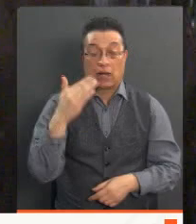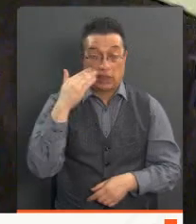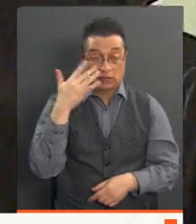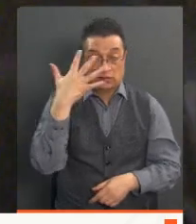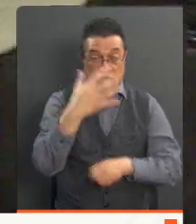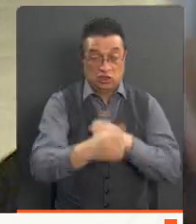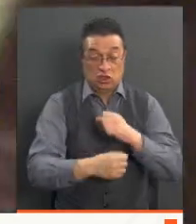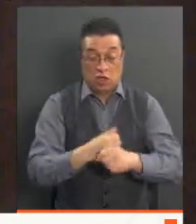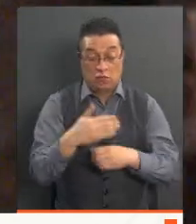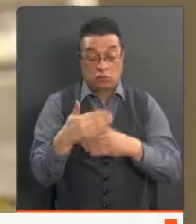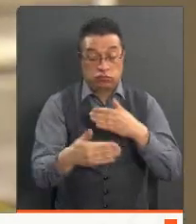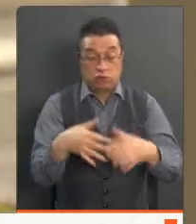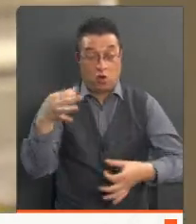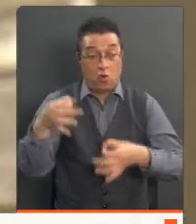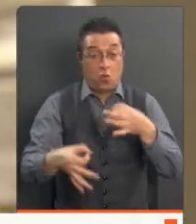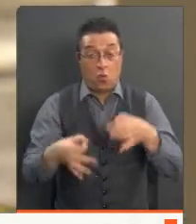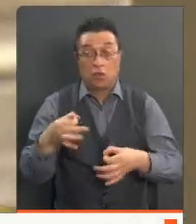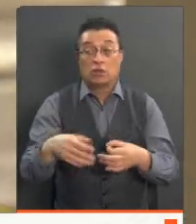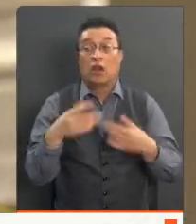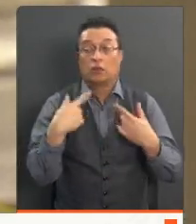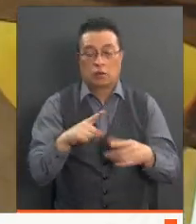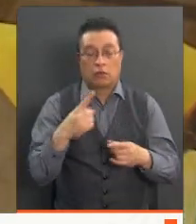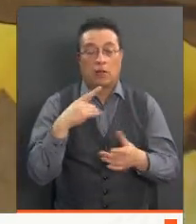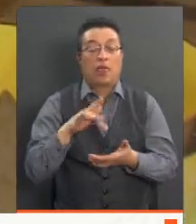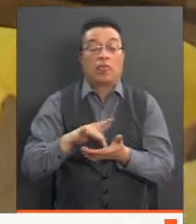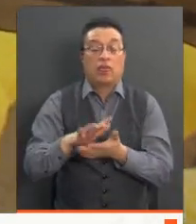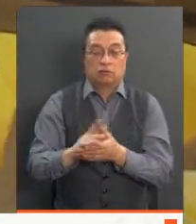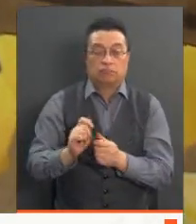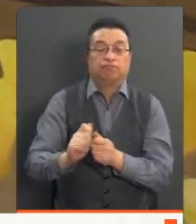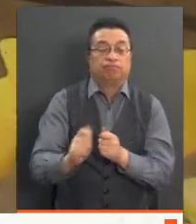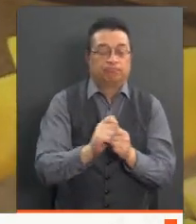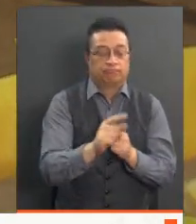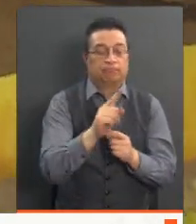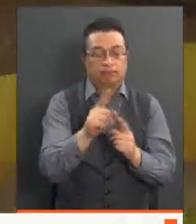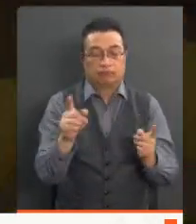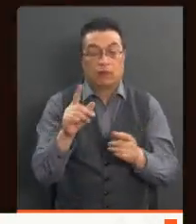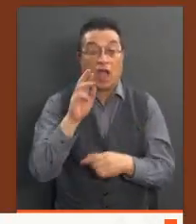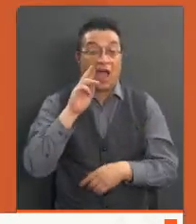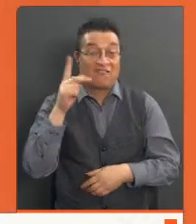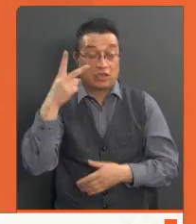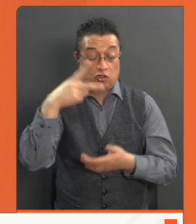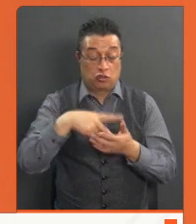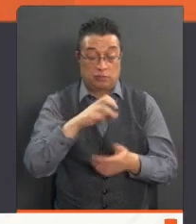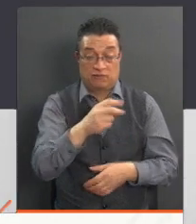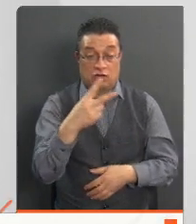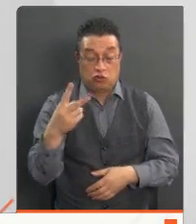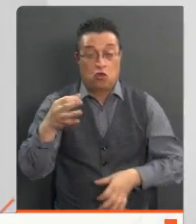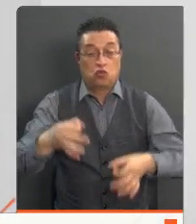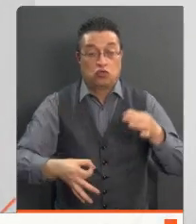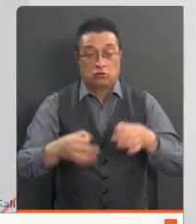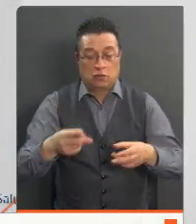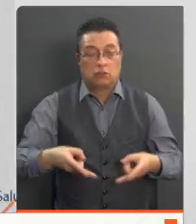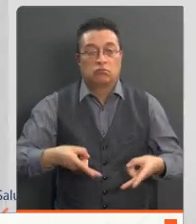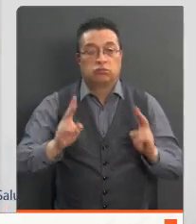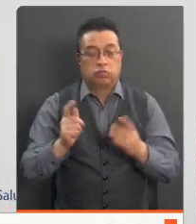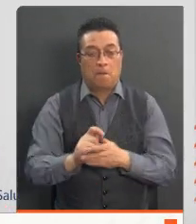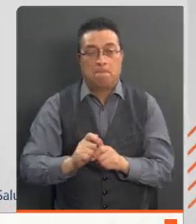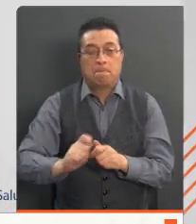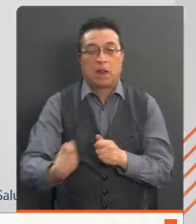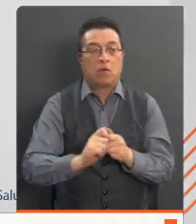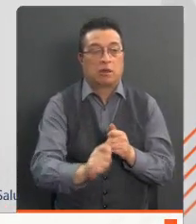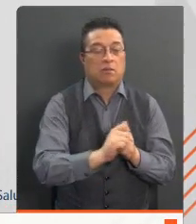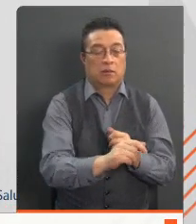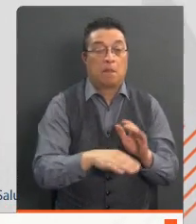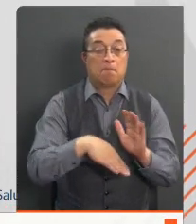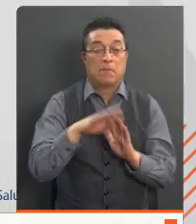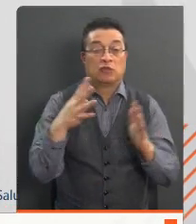de procesos judiciales con acreedores y prestadores, en abril de 2022 la justicia autorizó el pago de excedentes, más de